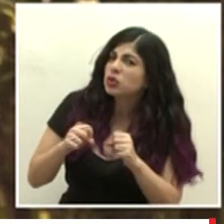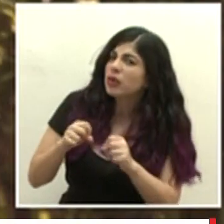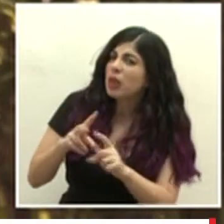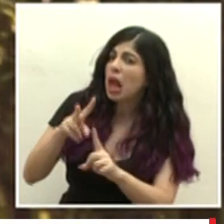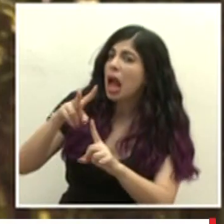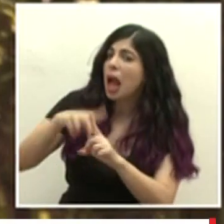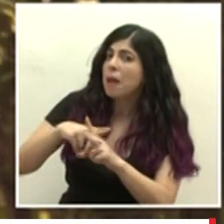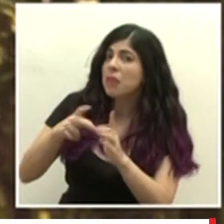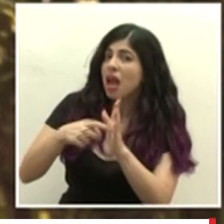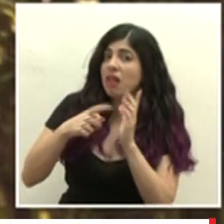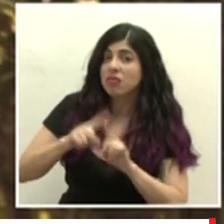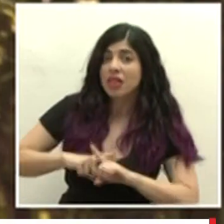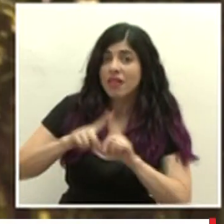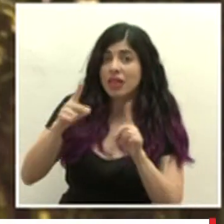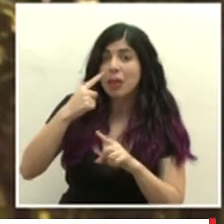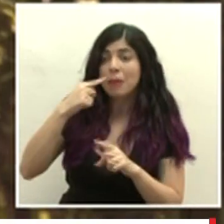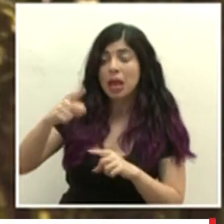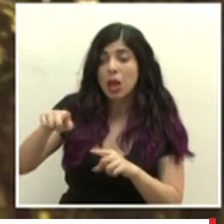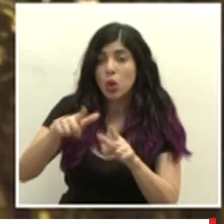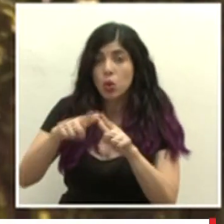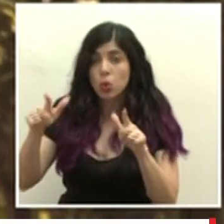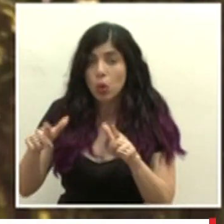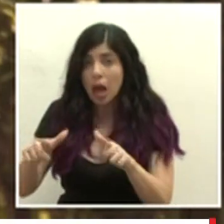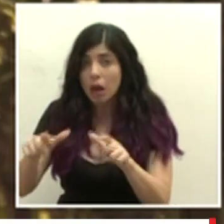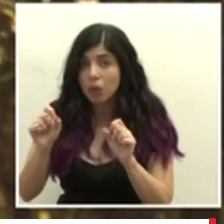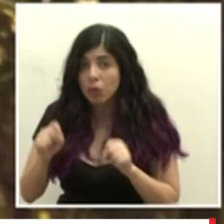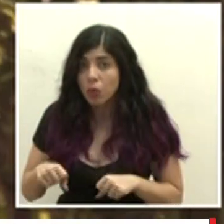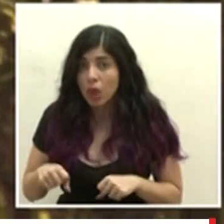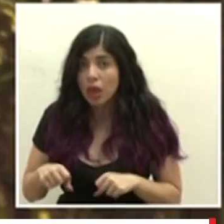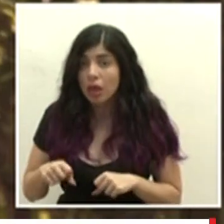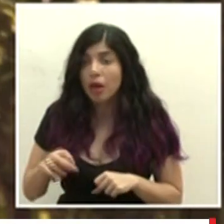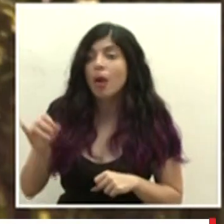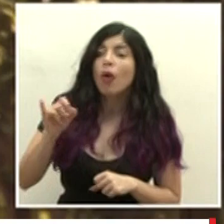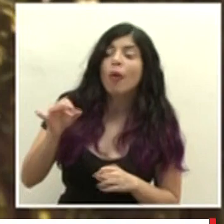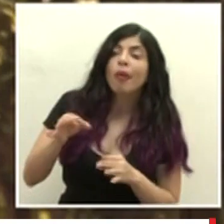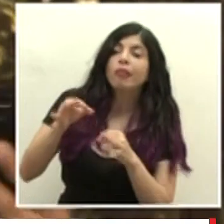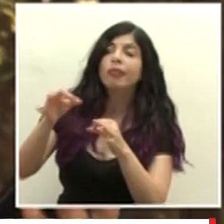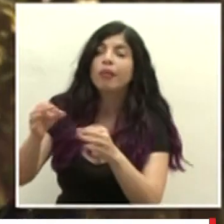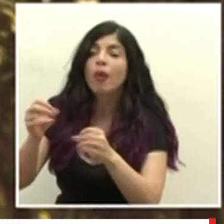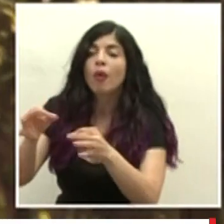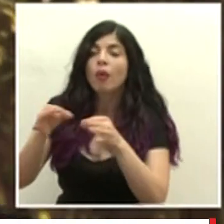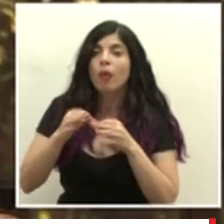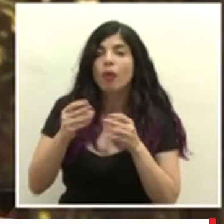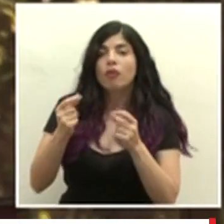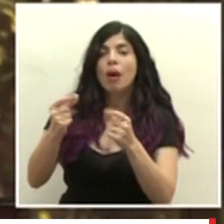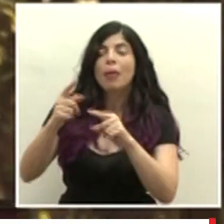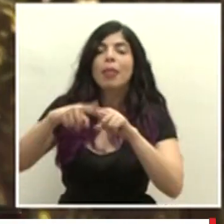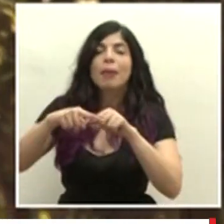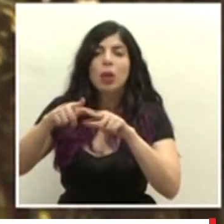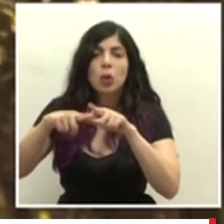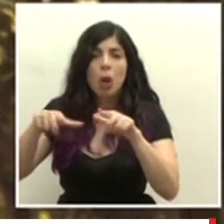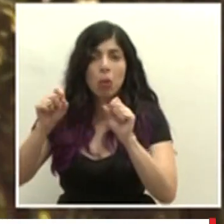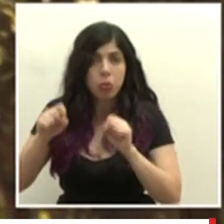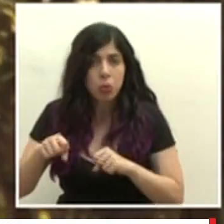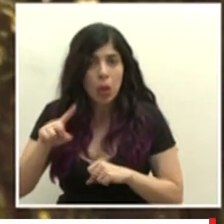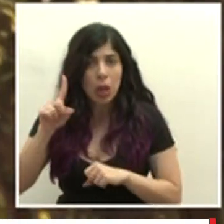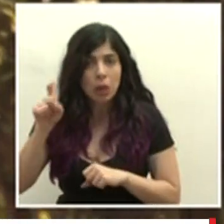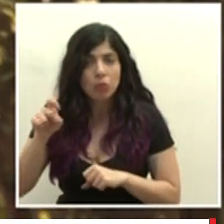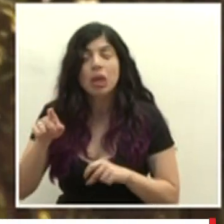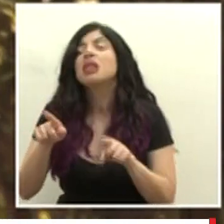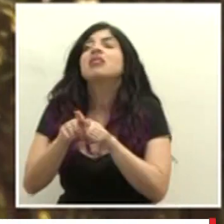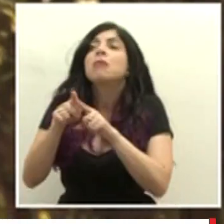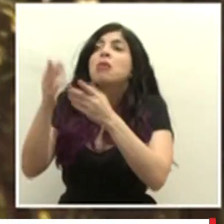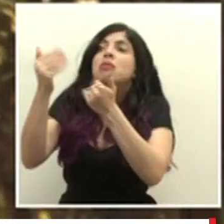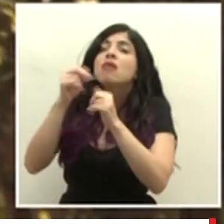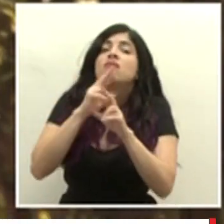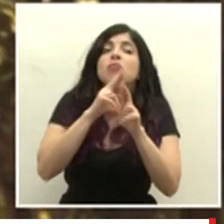medidas diferenciadas para estas regiones y adelantarlas o acelerarlas según la zona. Quisiera tal vez una respuesta para la gente que está